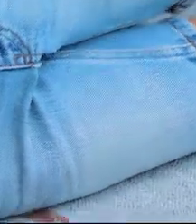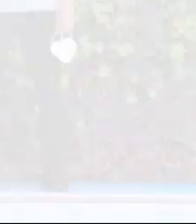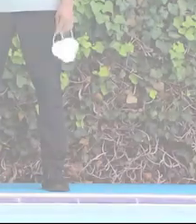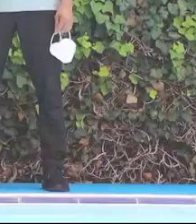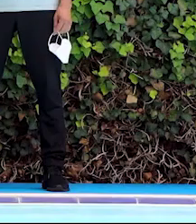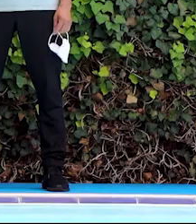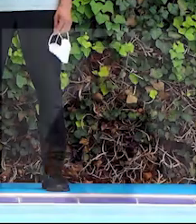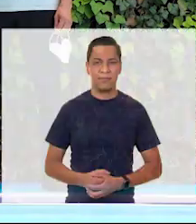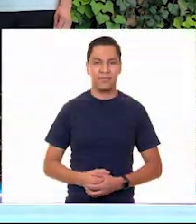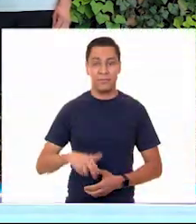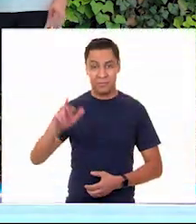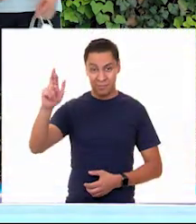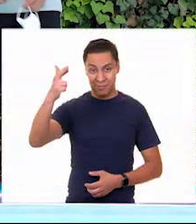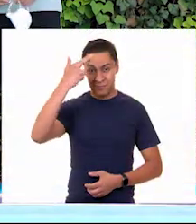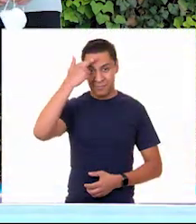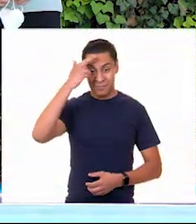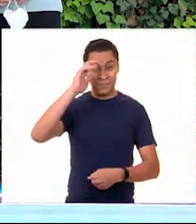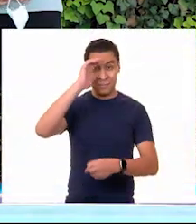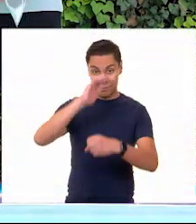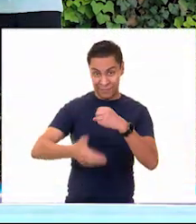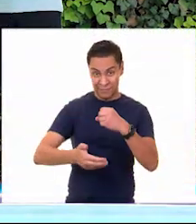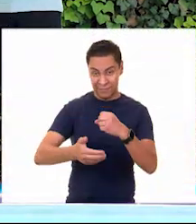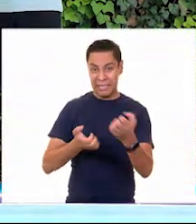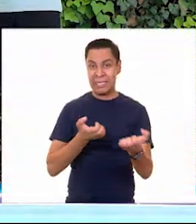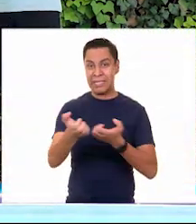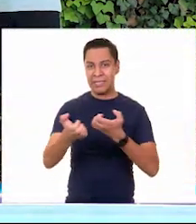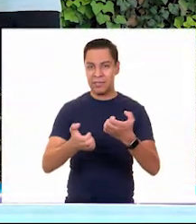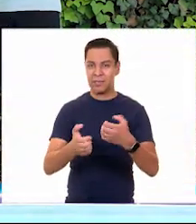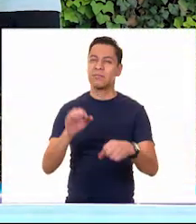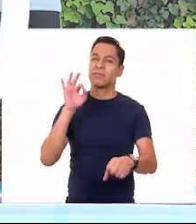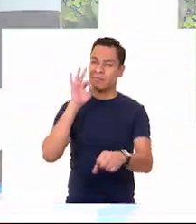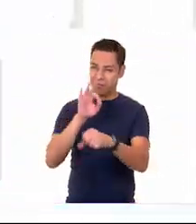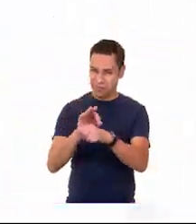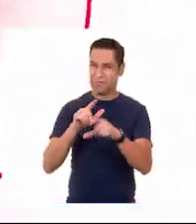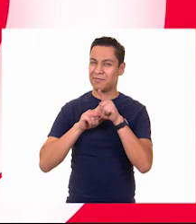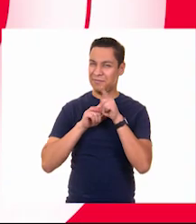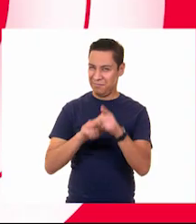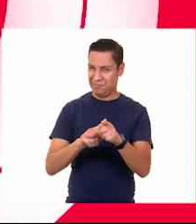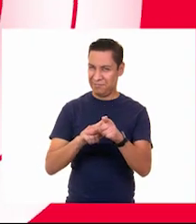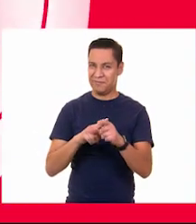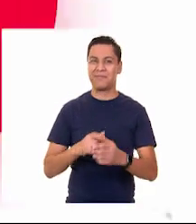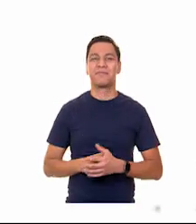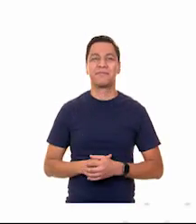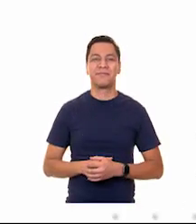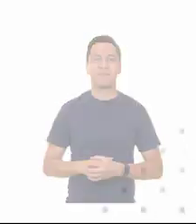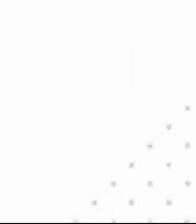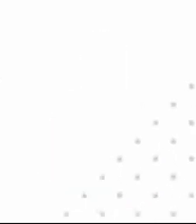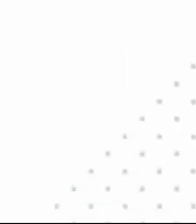Perfecto. Recuerda, al terminar la activación, no olvides la protección.